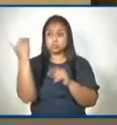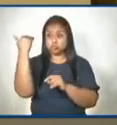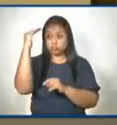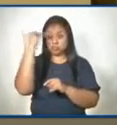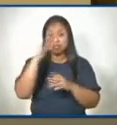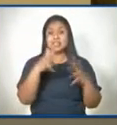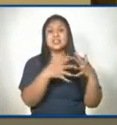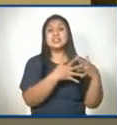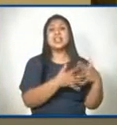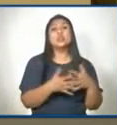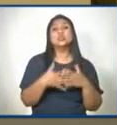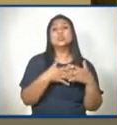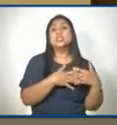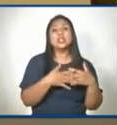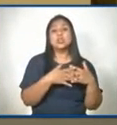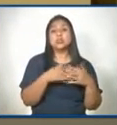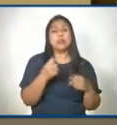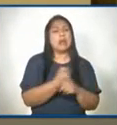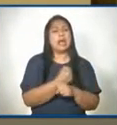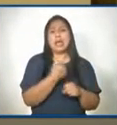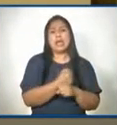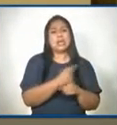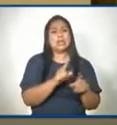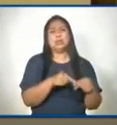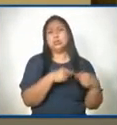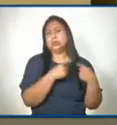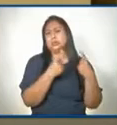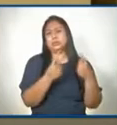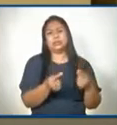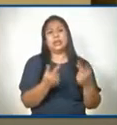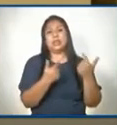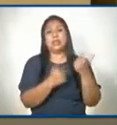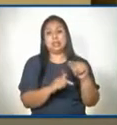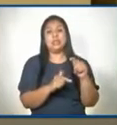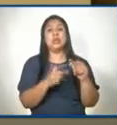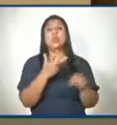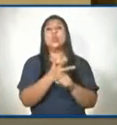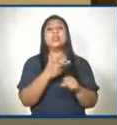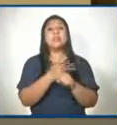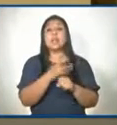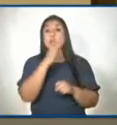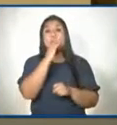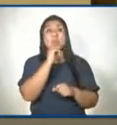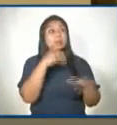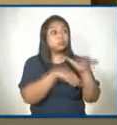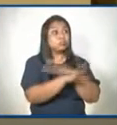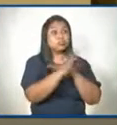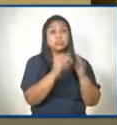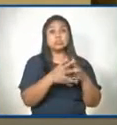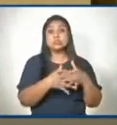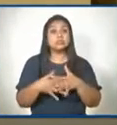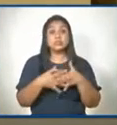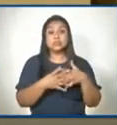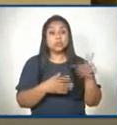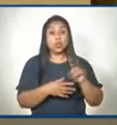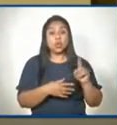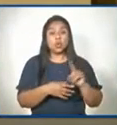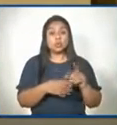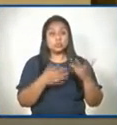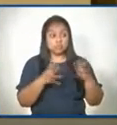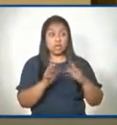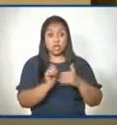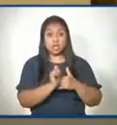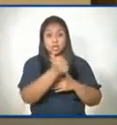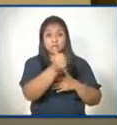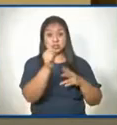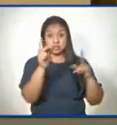Estados Unidos? Por años esto ha sido pues una limitante, digamos, de que Guatemala no pueda ingresar su aguacate a Estados Unidos. ¿Han logrado avanzar este año